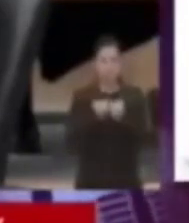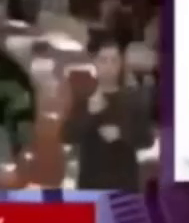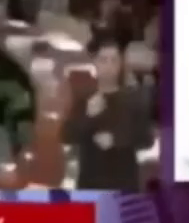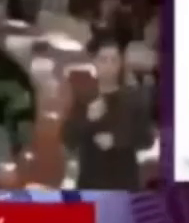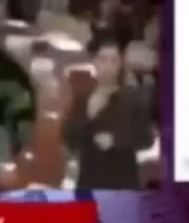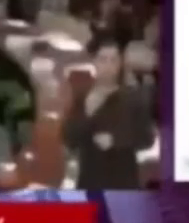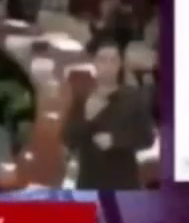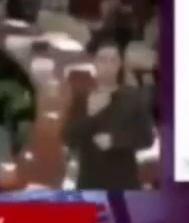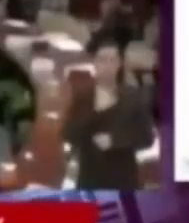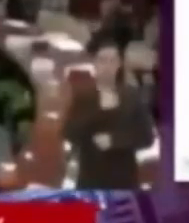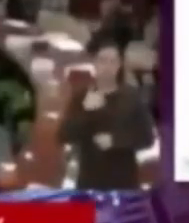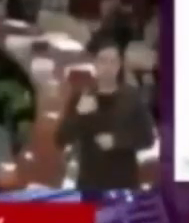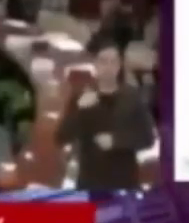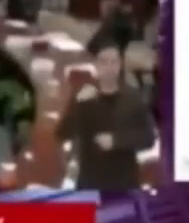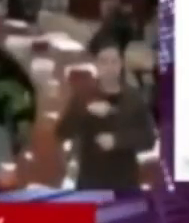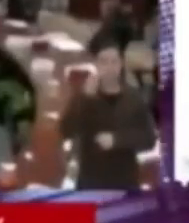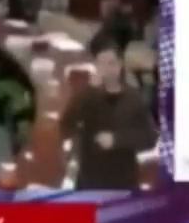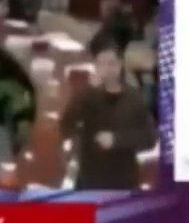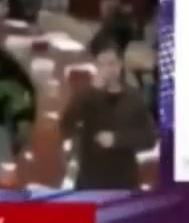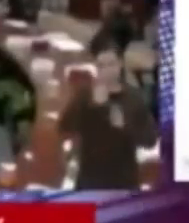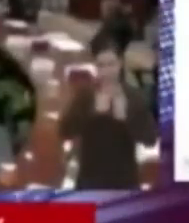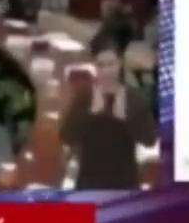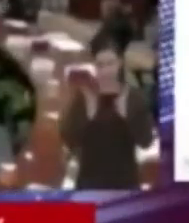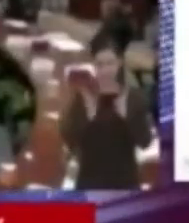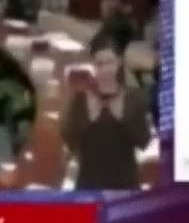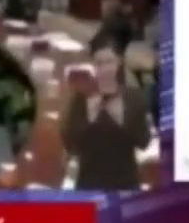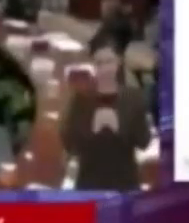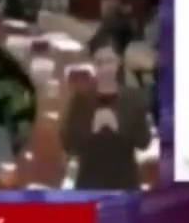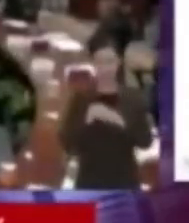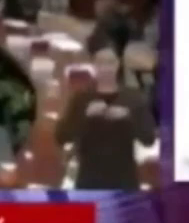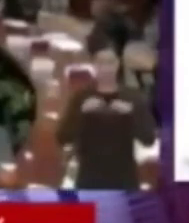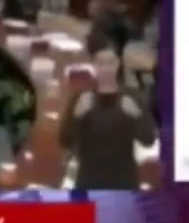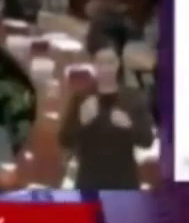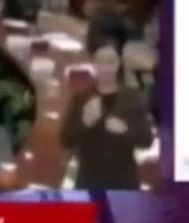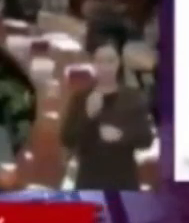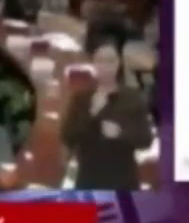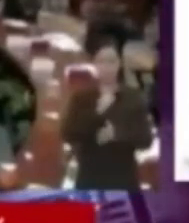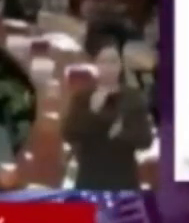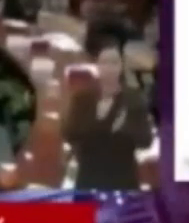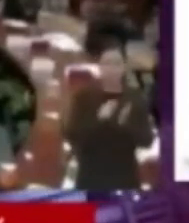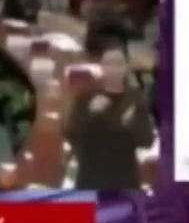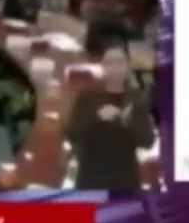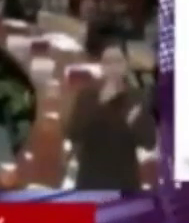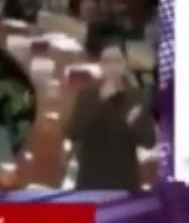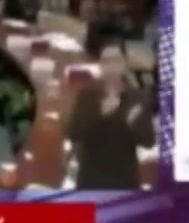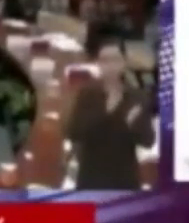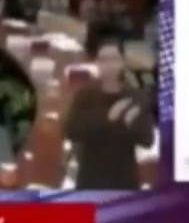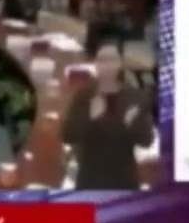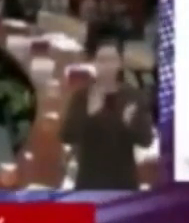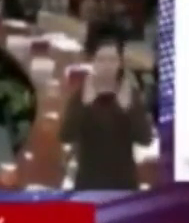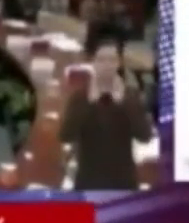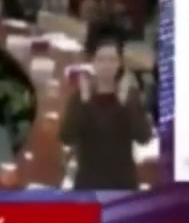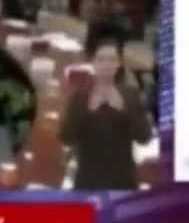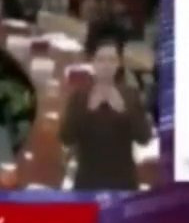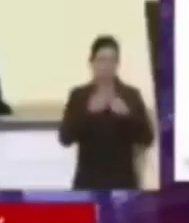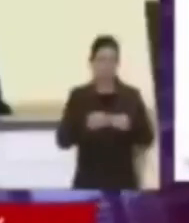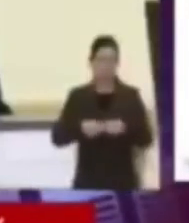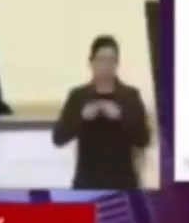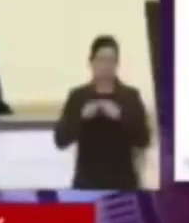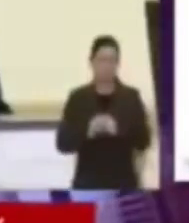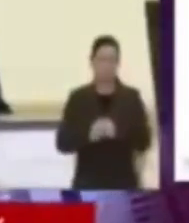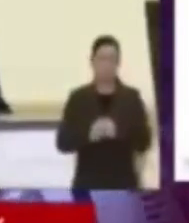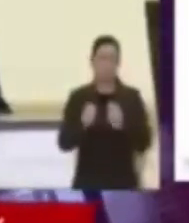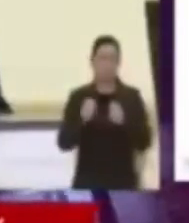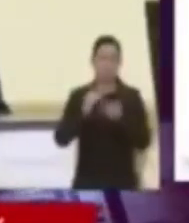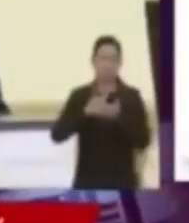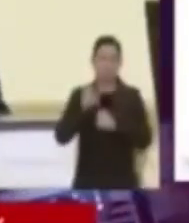mismo modus operandi, y además me consta que el exgobernador de Oaxaca, Alejandro Murat, quien tiene una cercanía especial